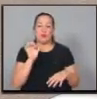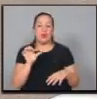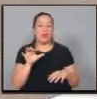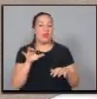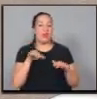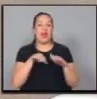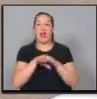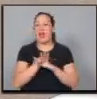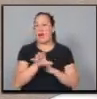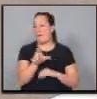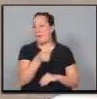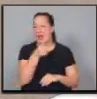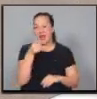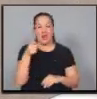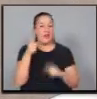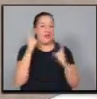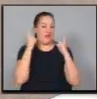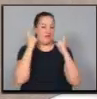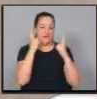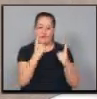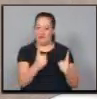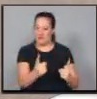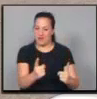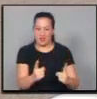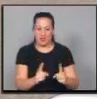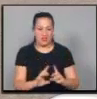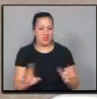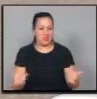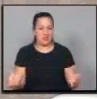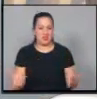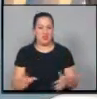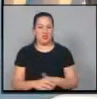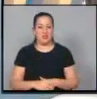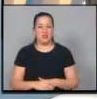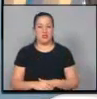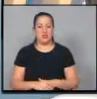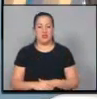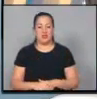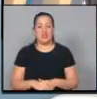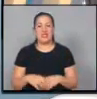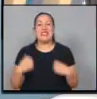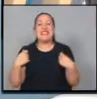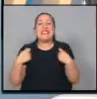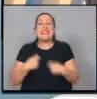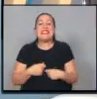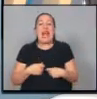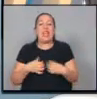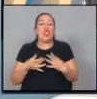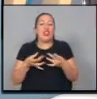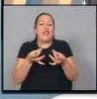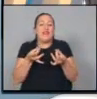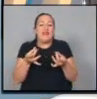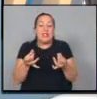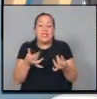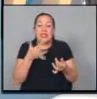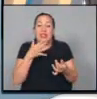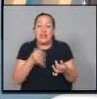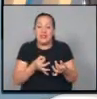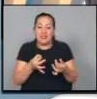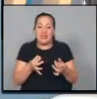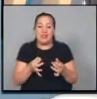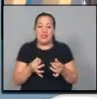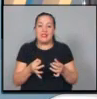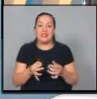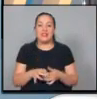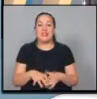el placar. Y allí quedaron, Romina. Claro. Si no, no me traje un polar. Estoy con saquitos de hilo. La verdad que pasando la ya se